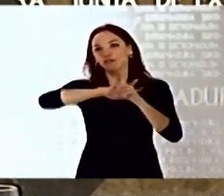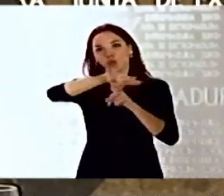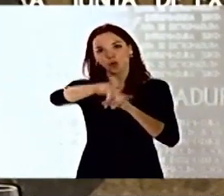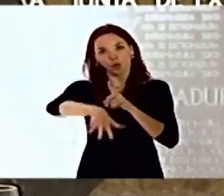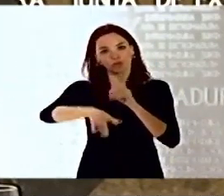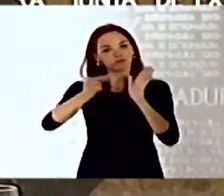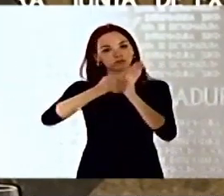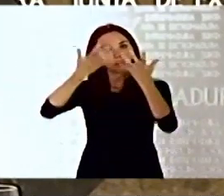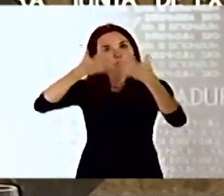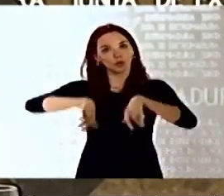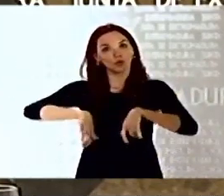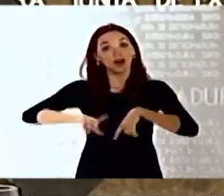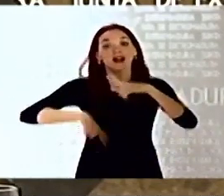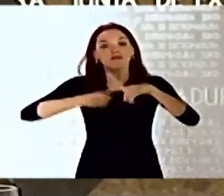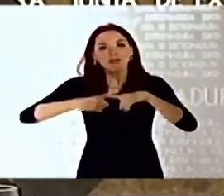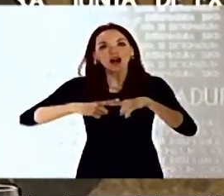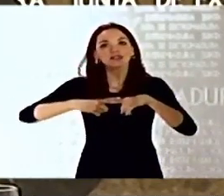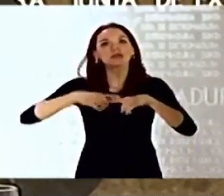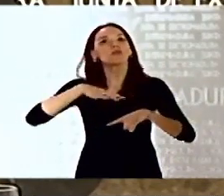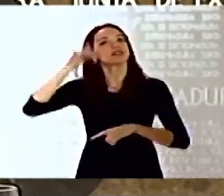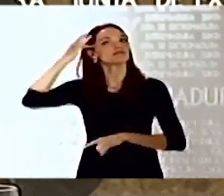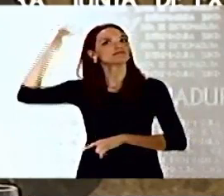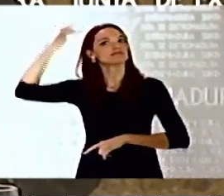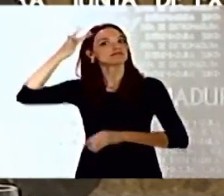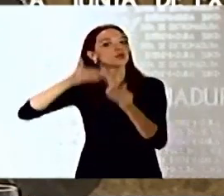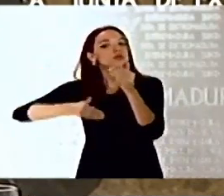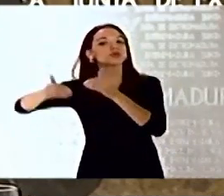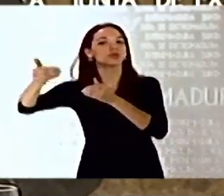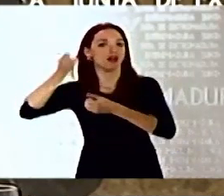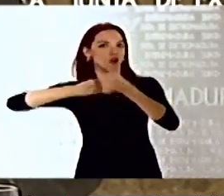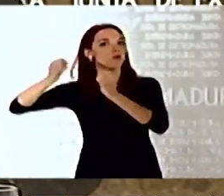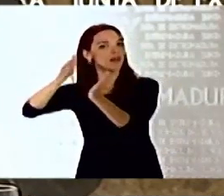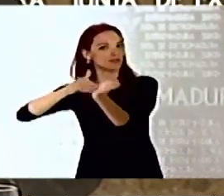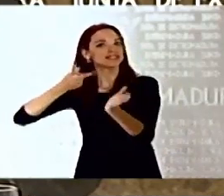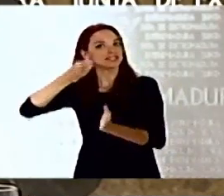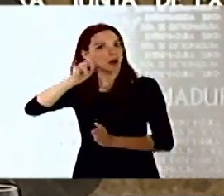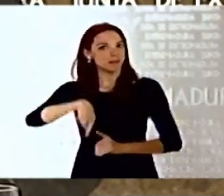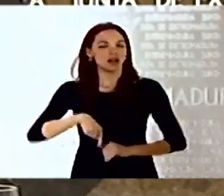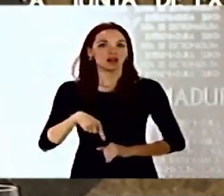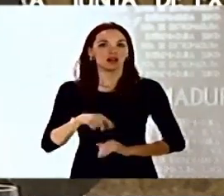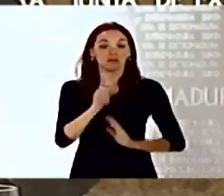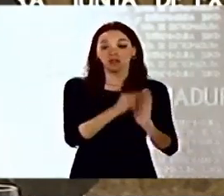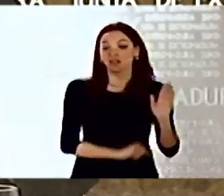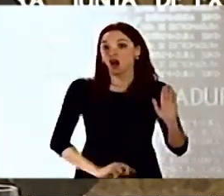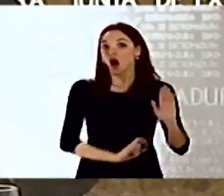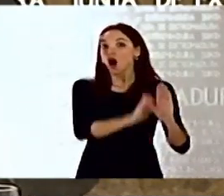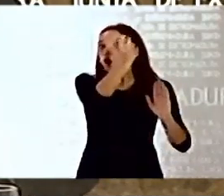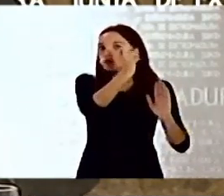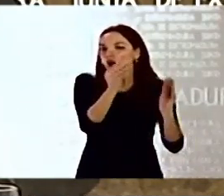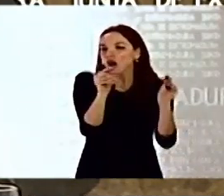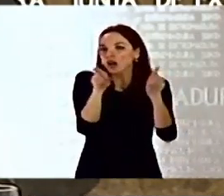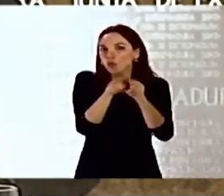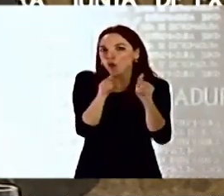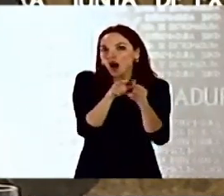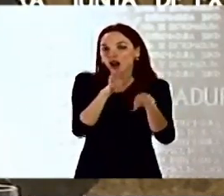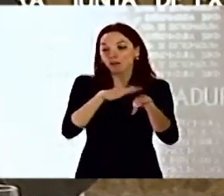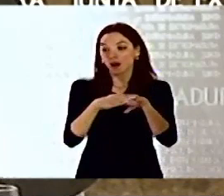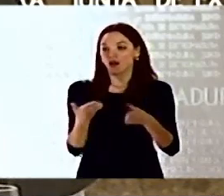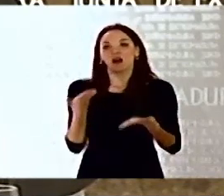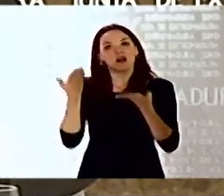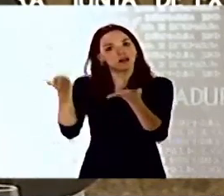tiempo abre otras expectativas económicas de futuro. No hay otras medidas que incidan en la vida económica, en